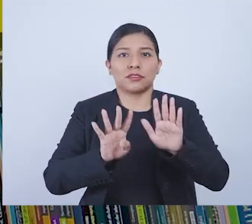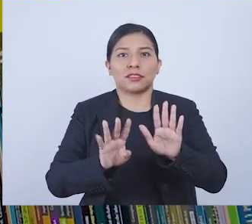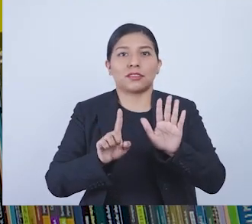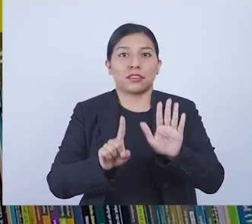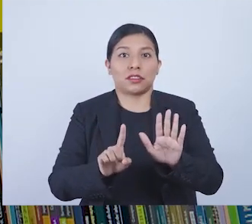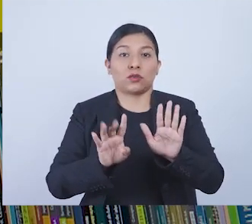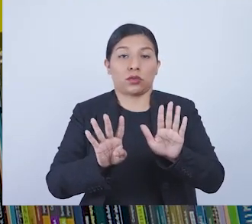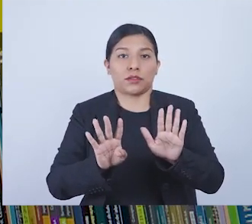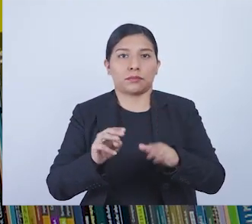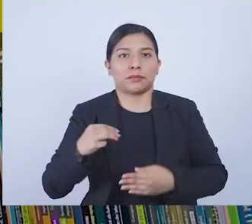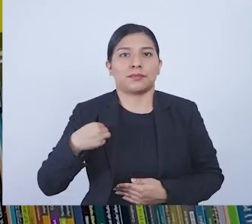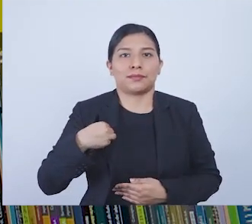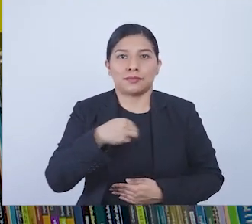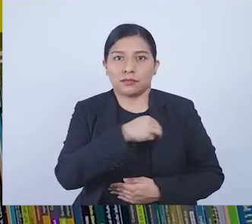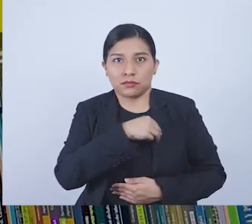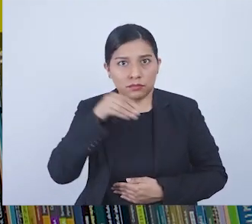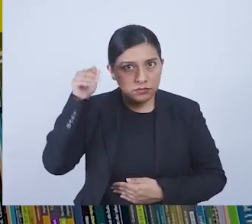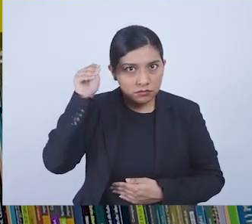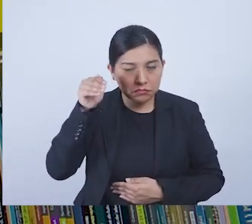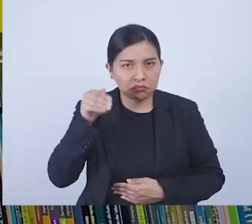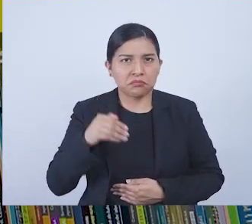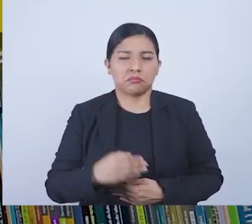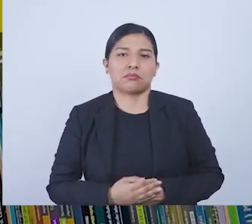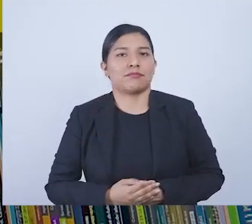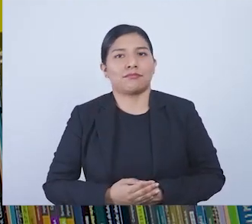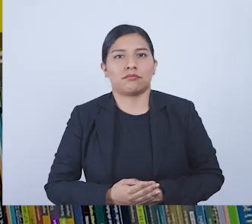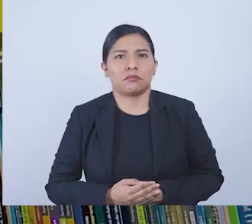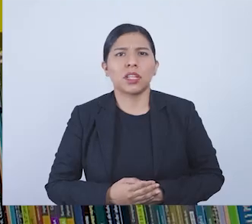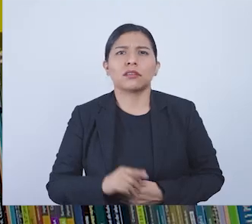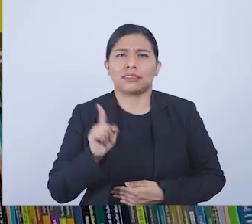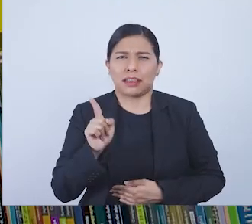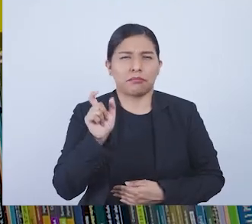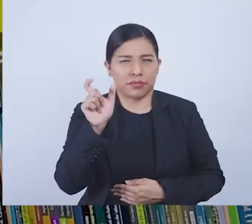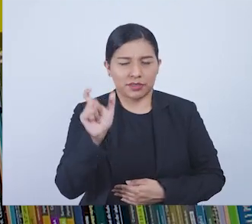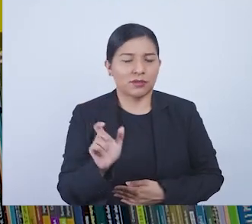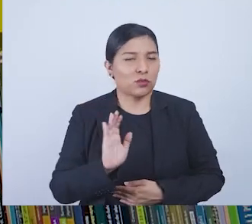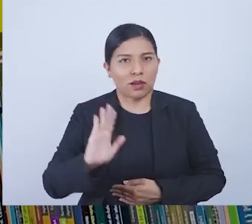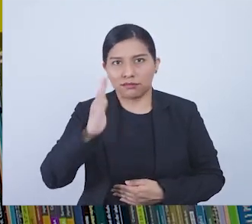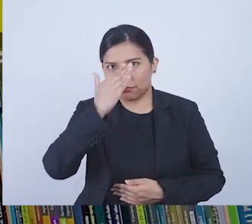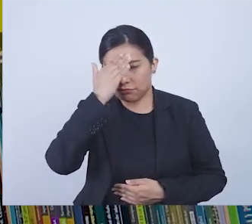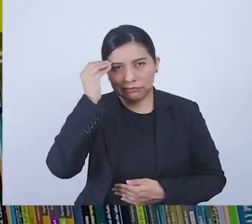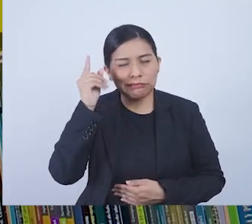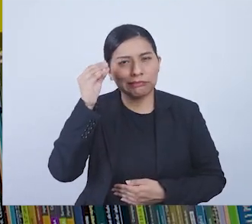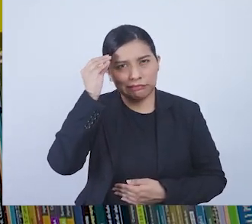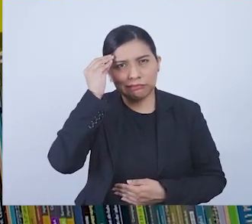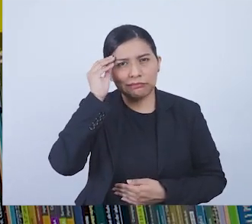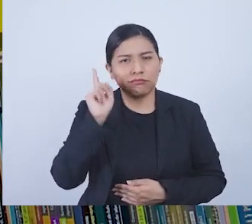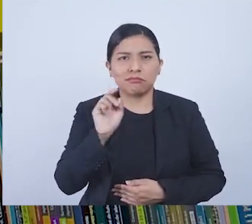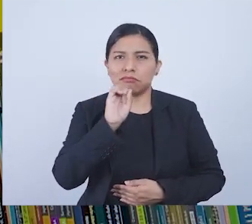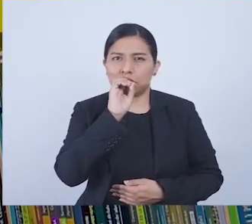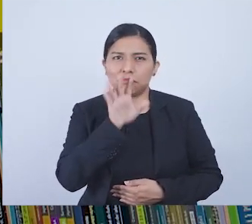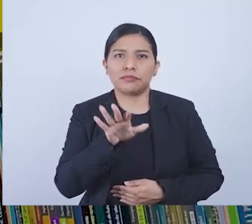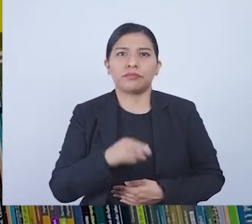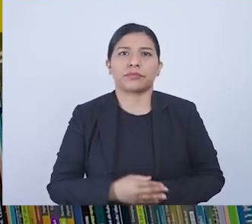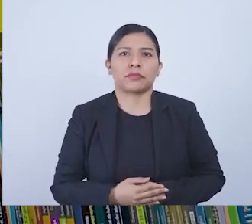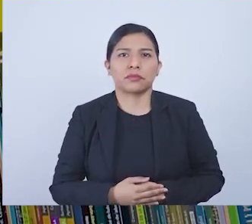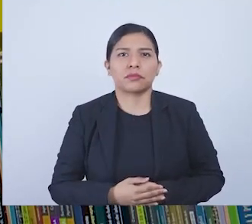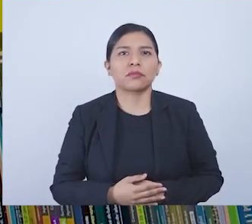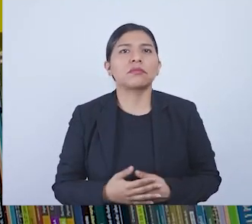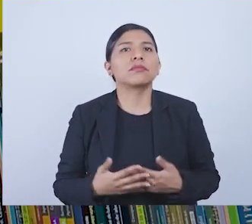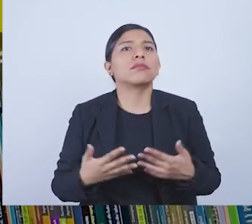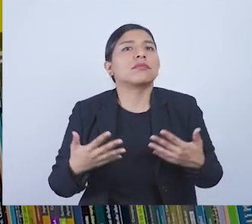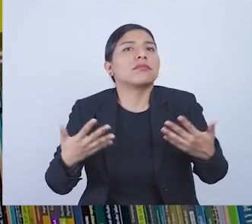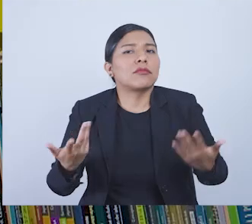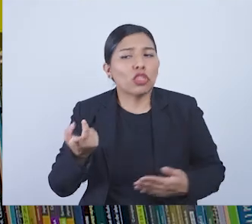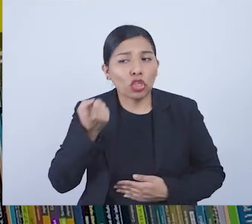1969, el ministro Walter Benny, que dijo sus palabras que hicieron muy connotadas: ¿de dónde telas si no